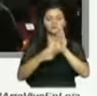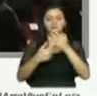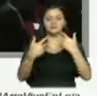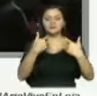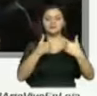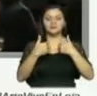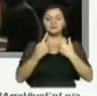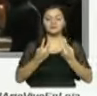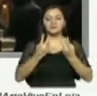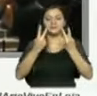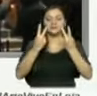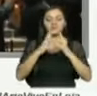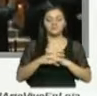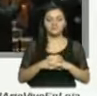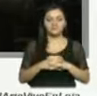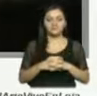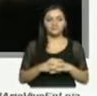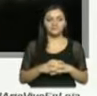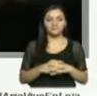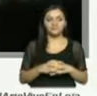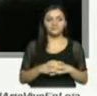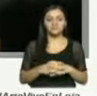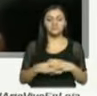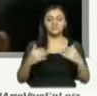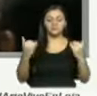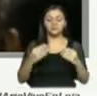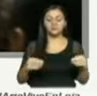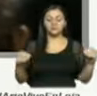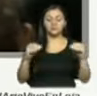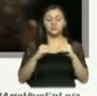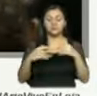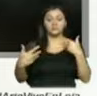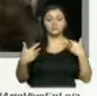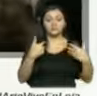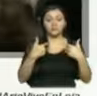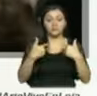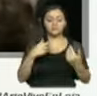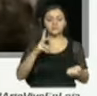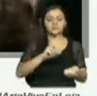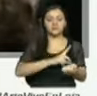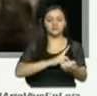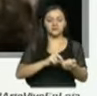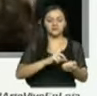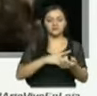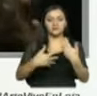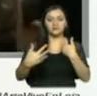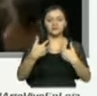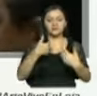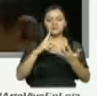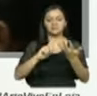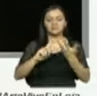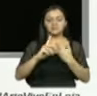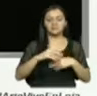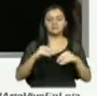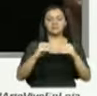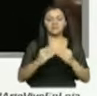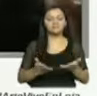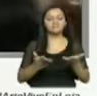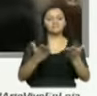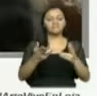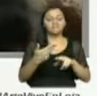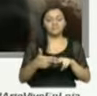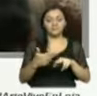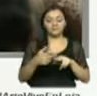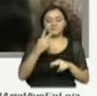artes escénicas. Llegarán con obras de teatro, con danza, con todo lo que usted quiere ver. Pero damos paso de inmediato